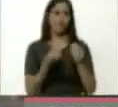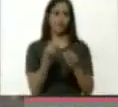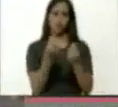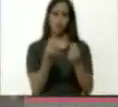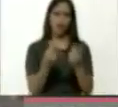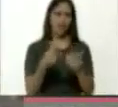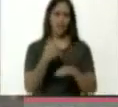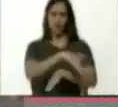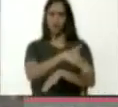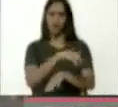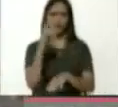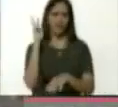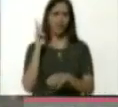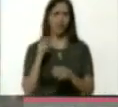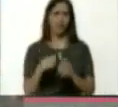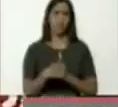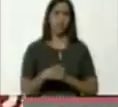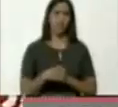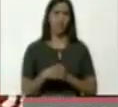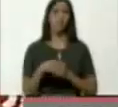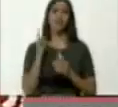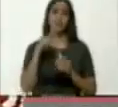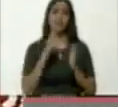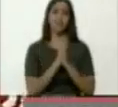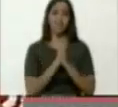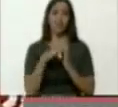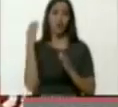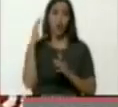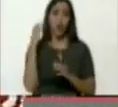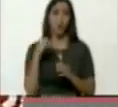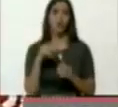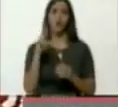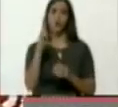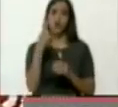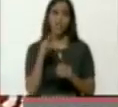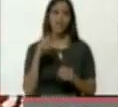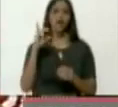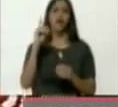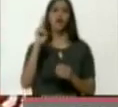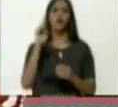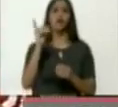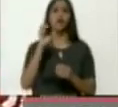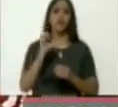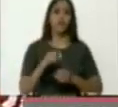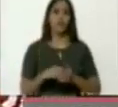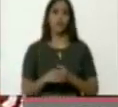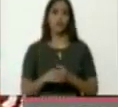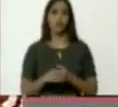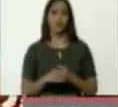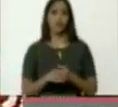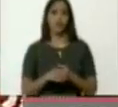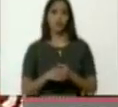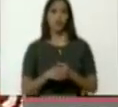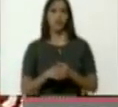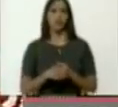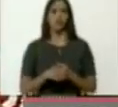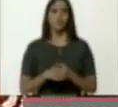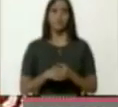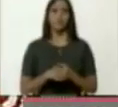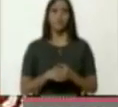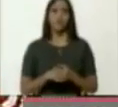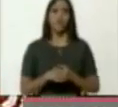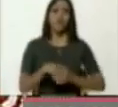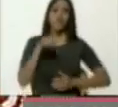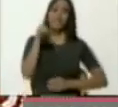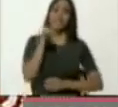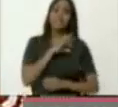Y escucha el Santos en Colombia. Una cosa, con Santos, con Uribe, con Duque. Claro, Micheletti, claro. En Honduras. Eso. ese